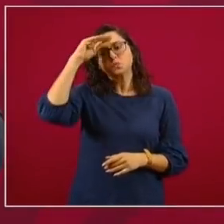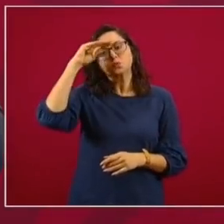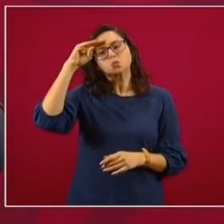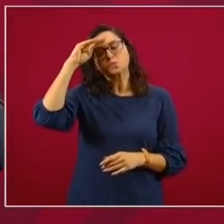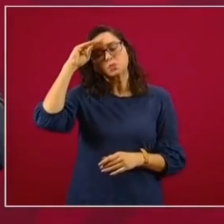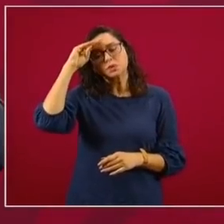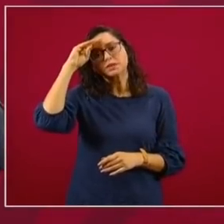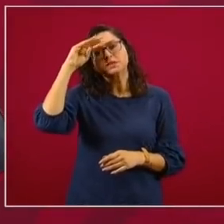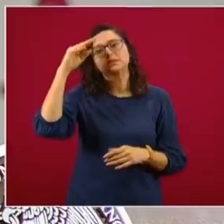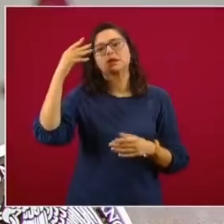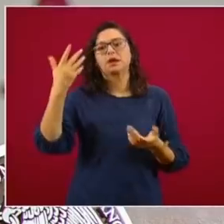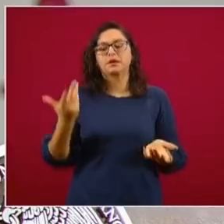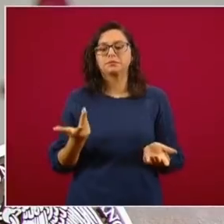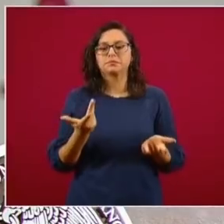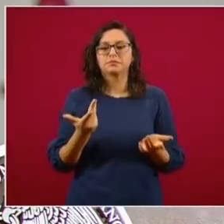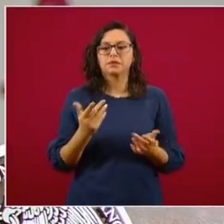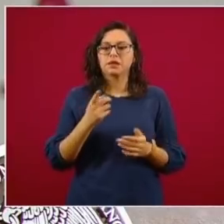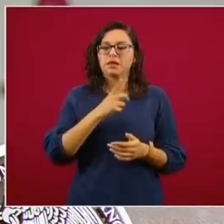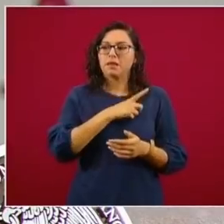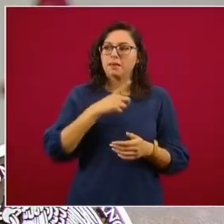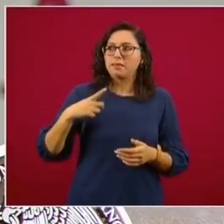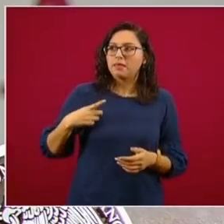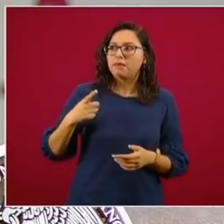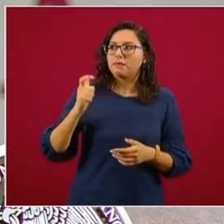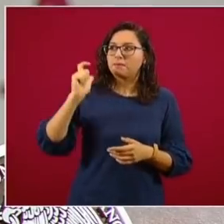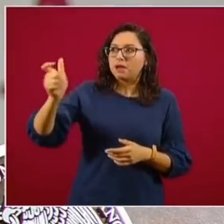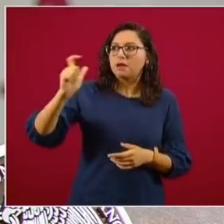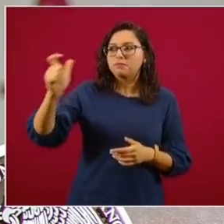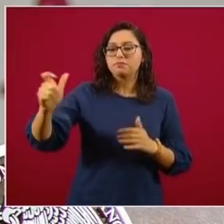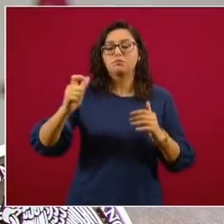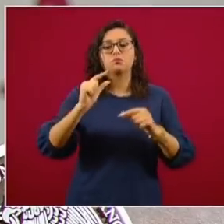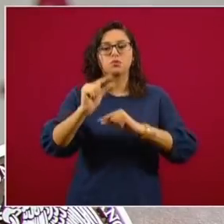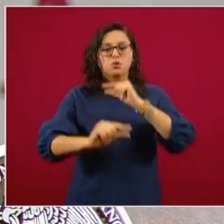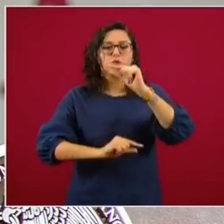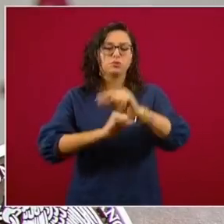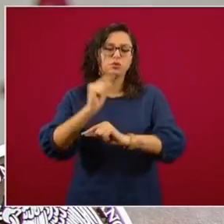través de la cual va a ir descendiendo la deuda como porcentaje